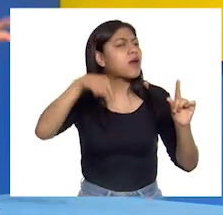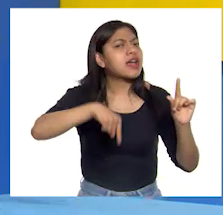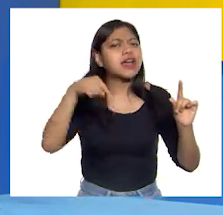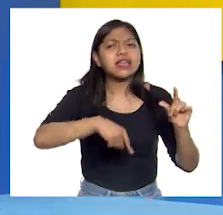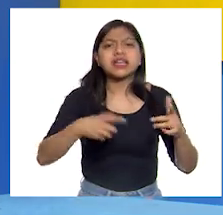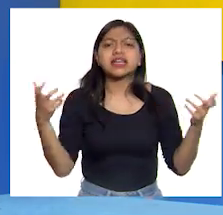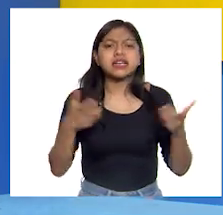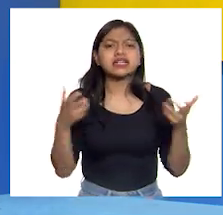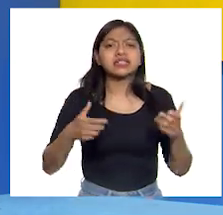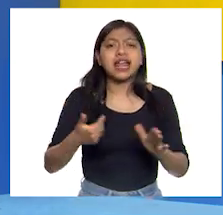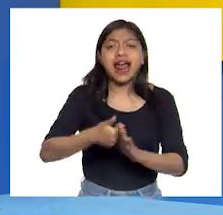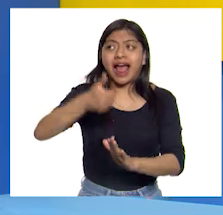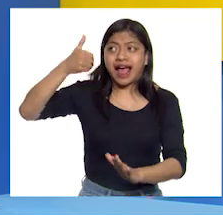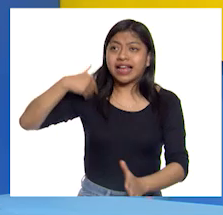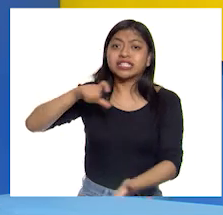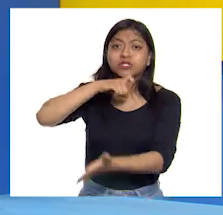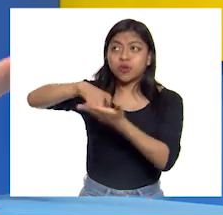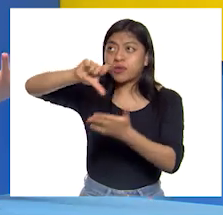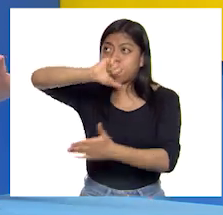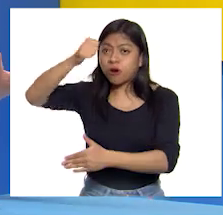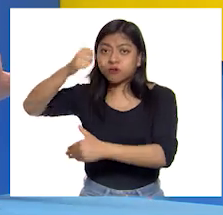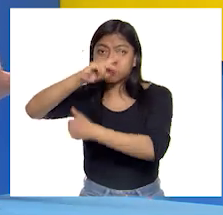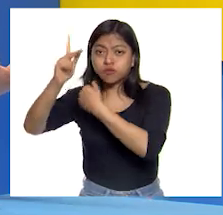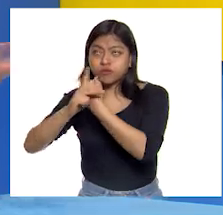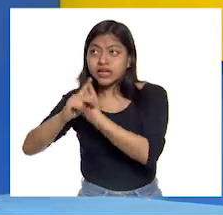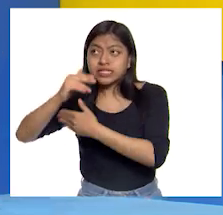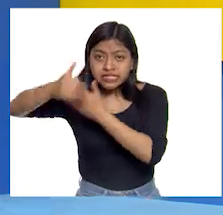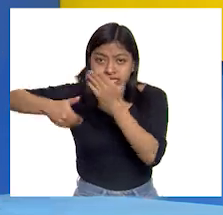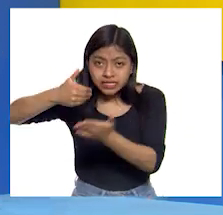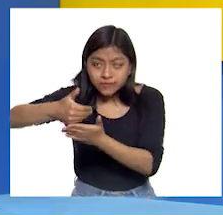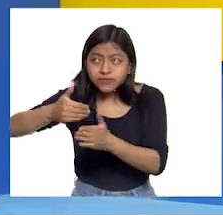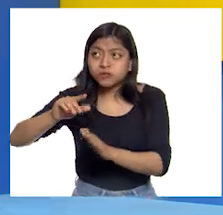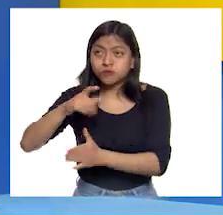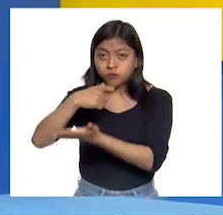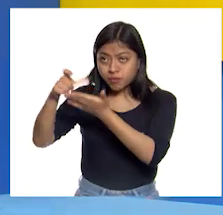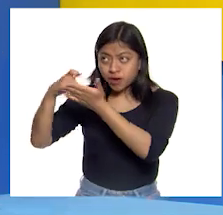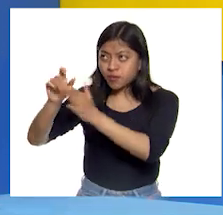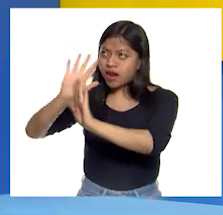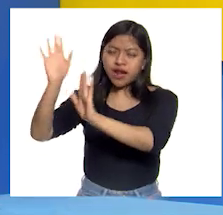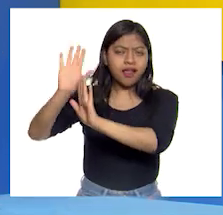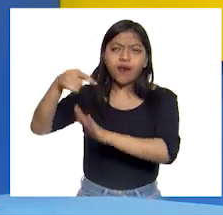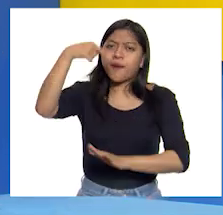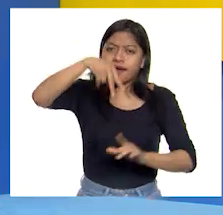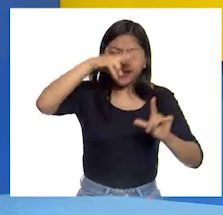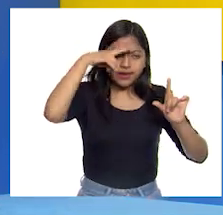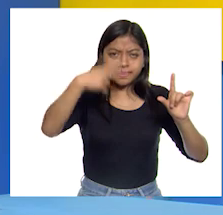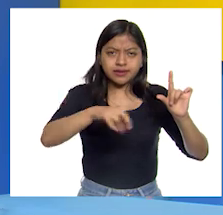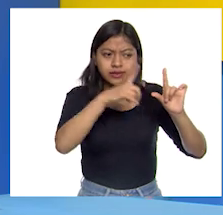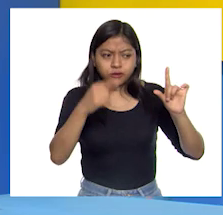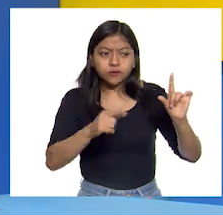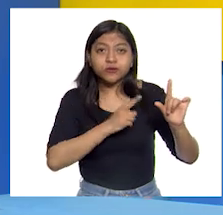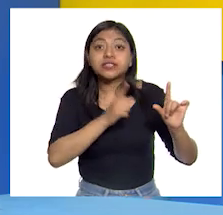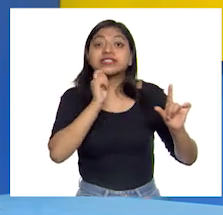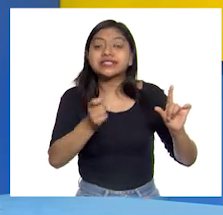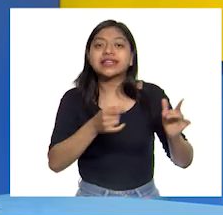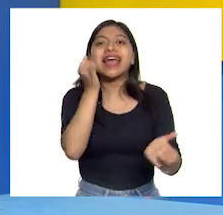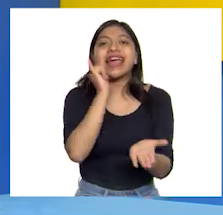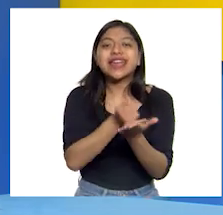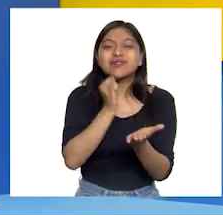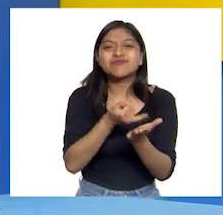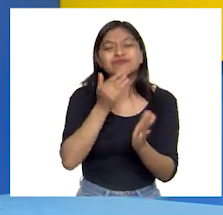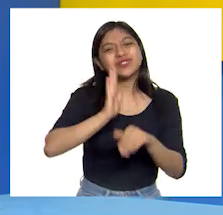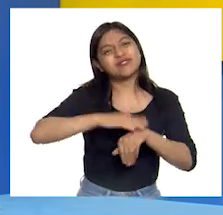otro país y reemplazarlo con... Pero, maestra, ¿con qué lo reemplazamos? Pues la idea de este